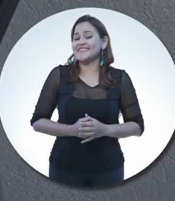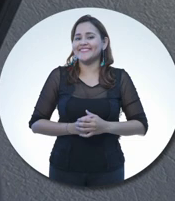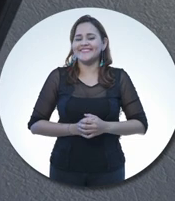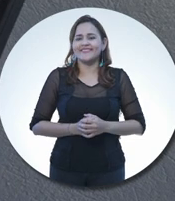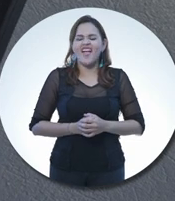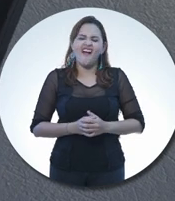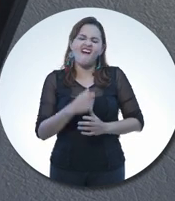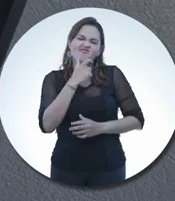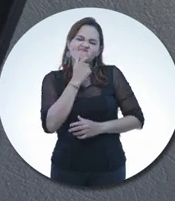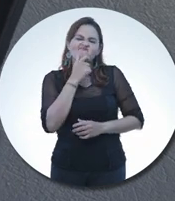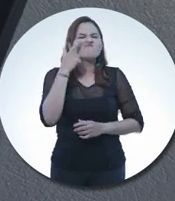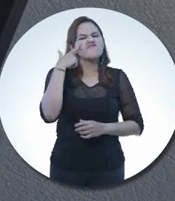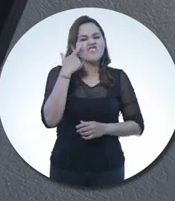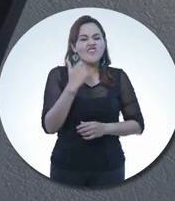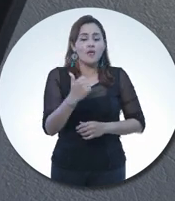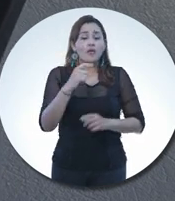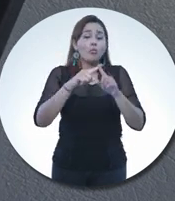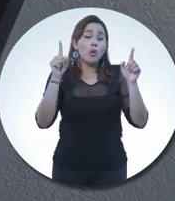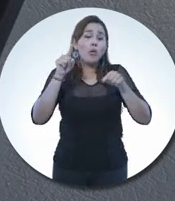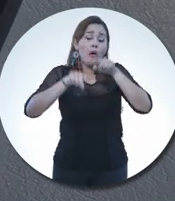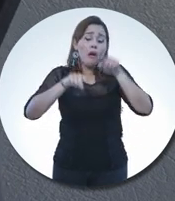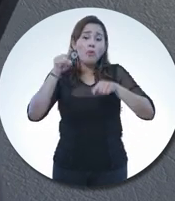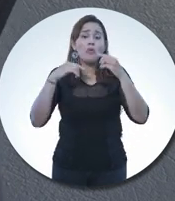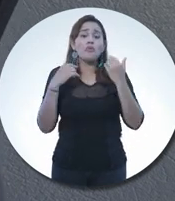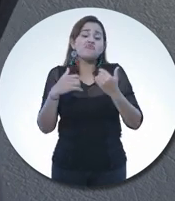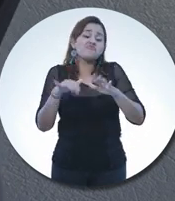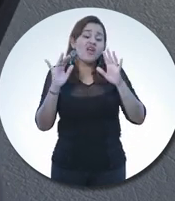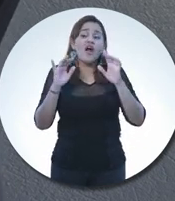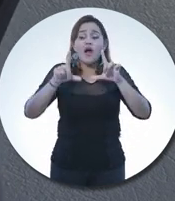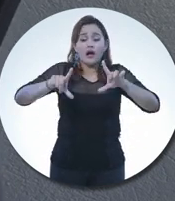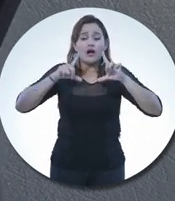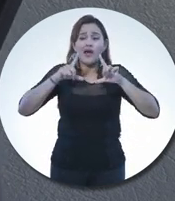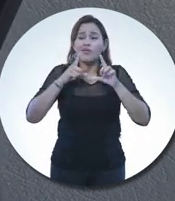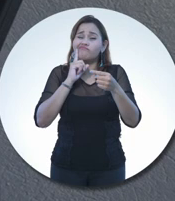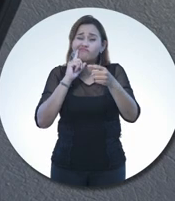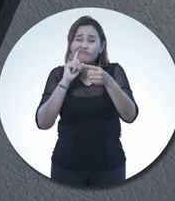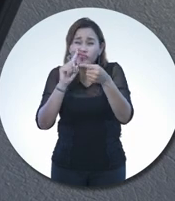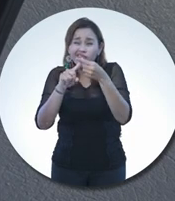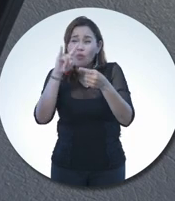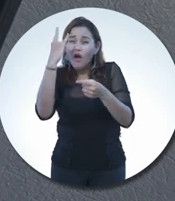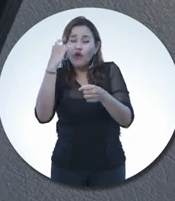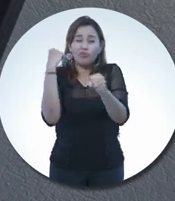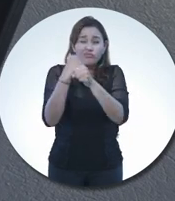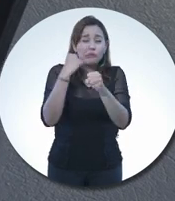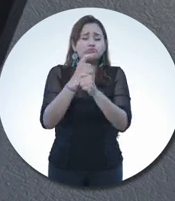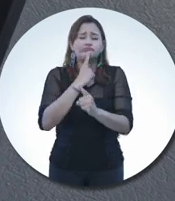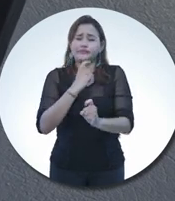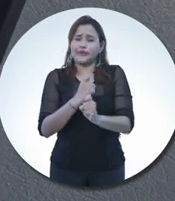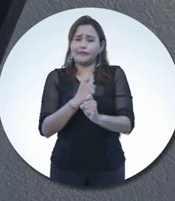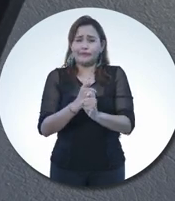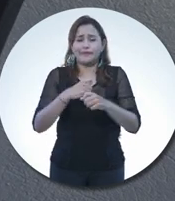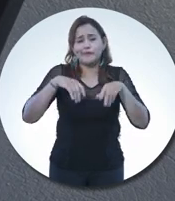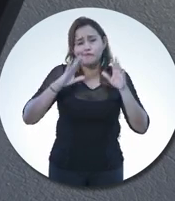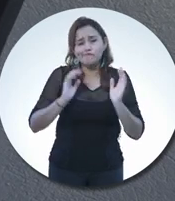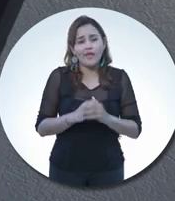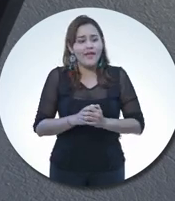muy buena todo pero perdí muchos graduados no ingresamos de inmediato al mundo laboral y muchas veces no somos visibles pues fíjate que tenemos